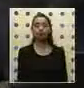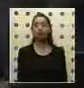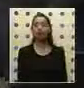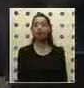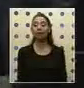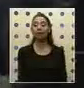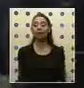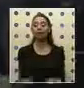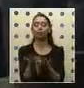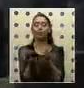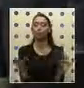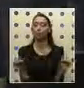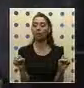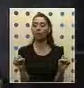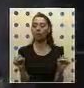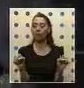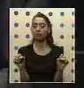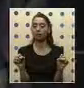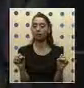Bueno,